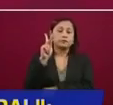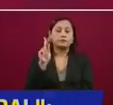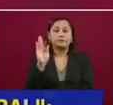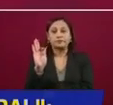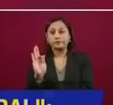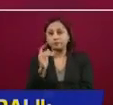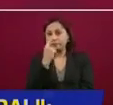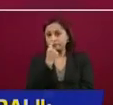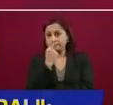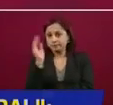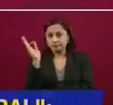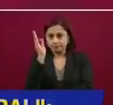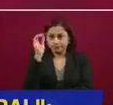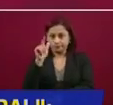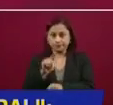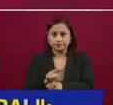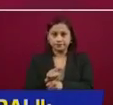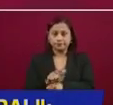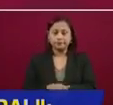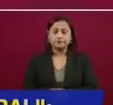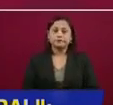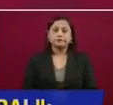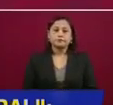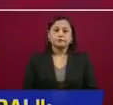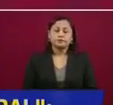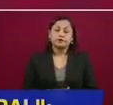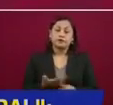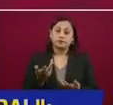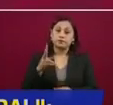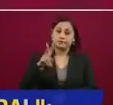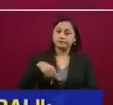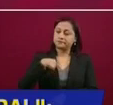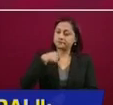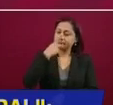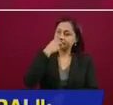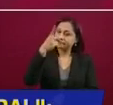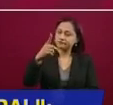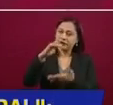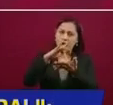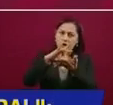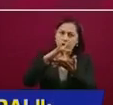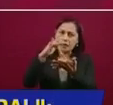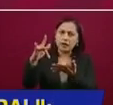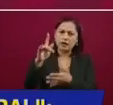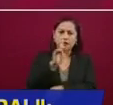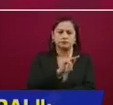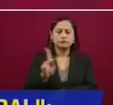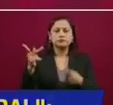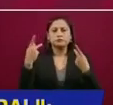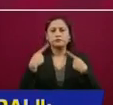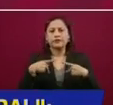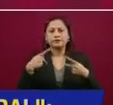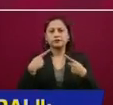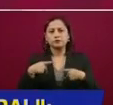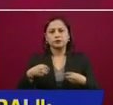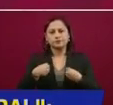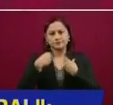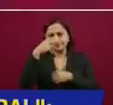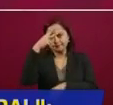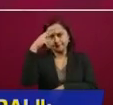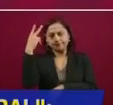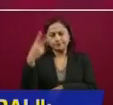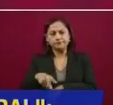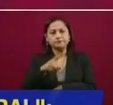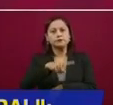Agradecerle mucho a la gente, a los ciudadanos, porque ellos son los